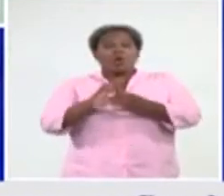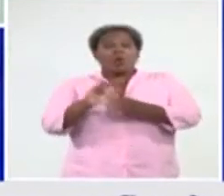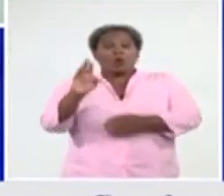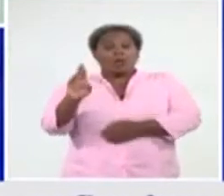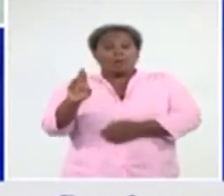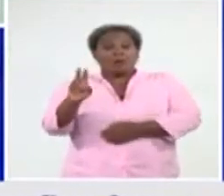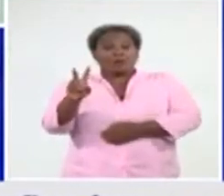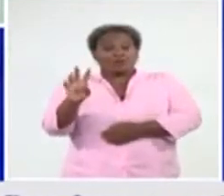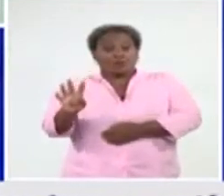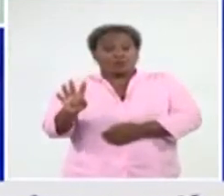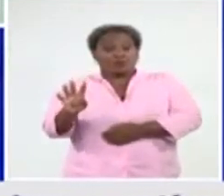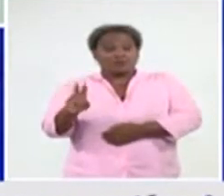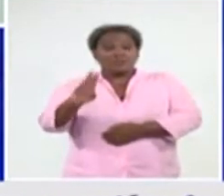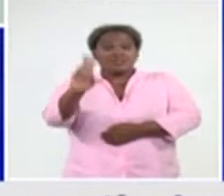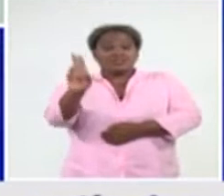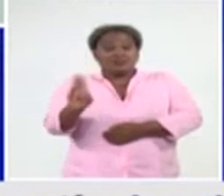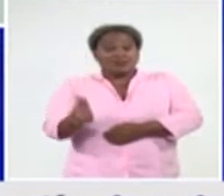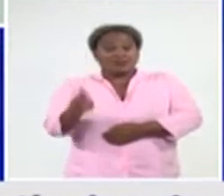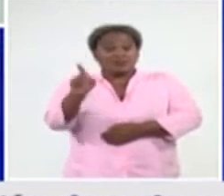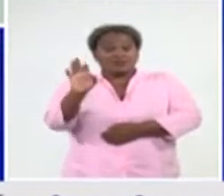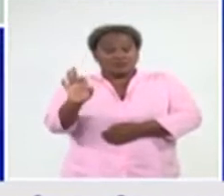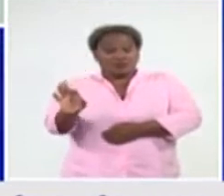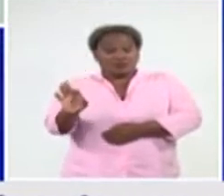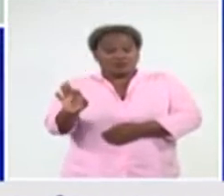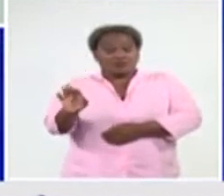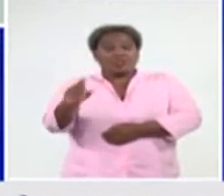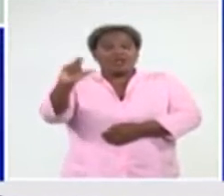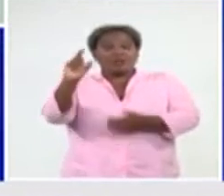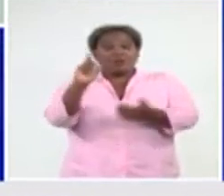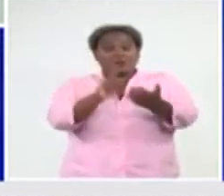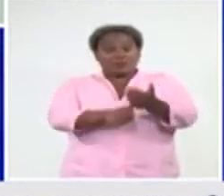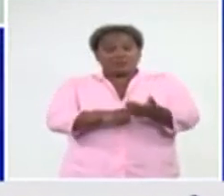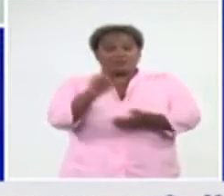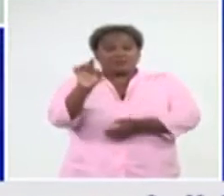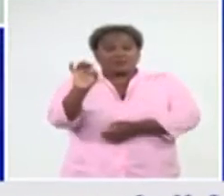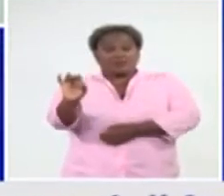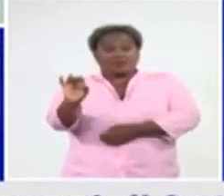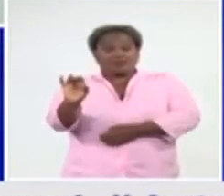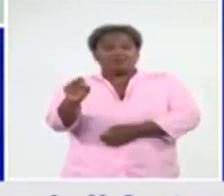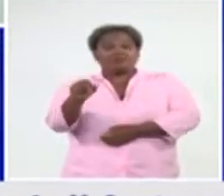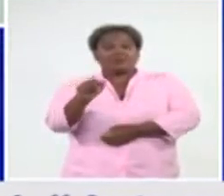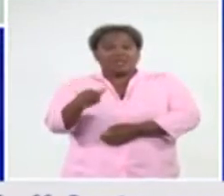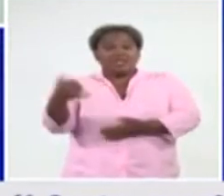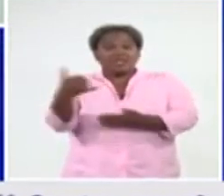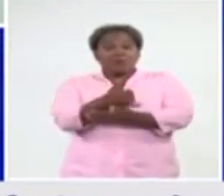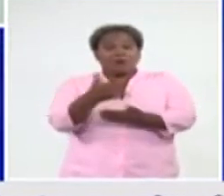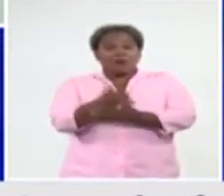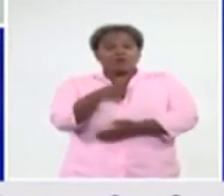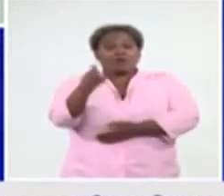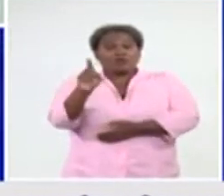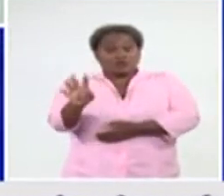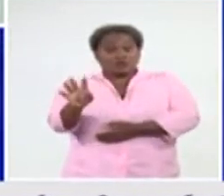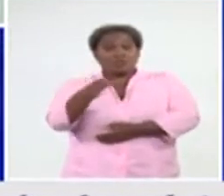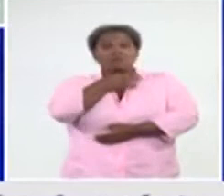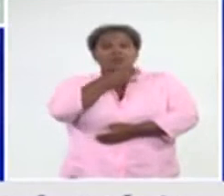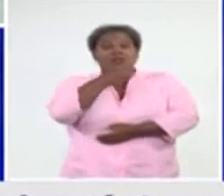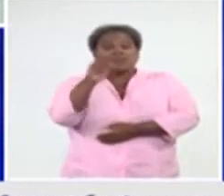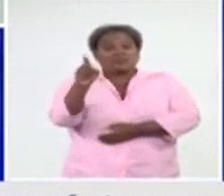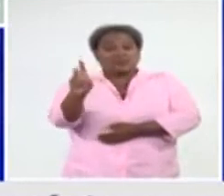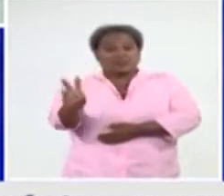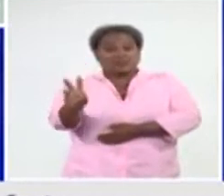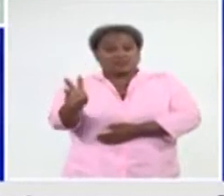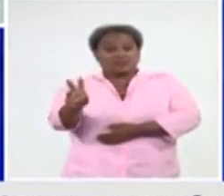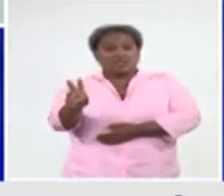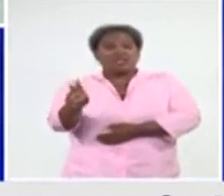Sibanicú 18, Carlos Manuel de Céspedes 17, Jimaguayú 14, Esmeralda 13,